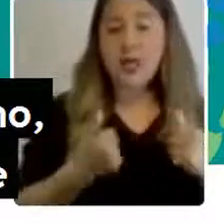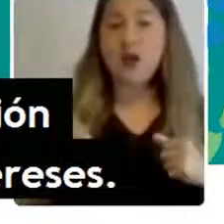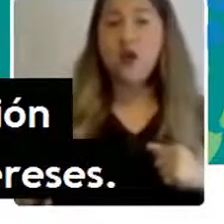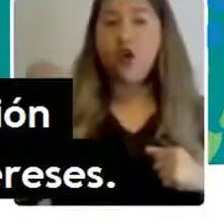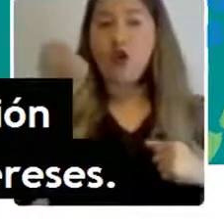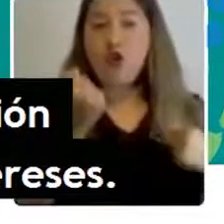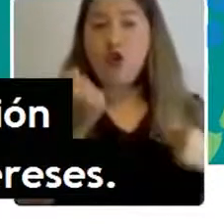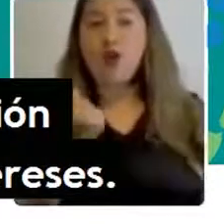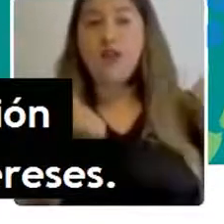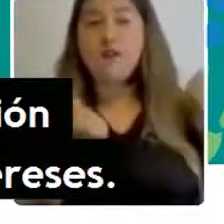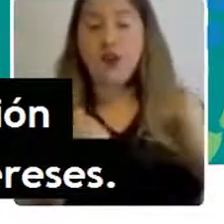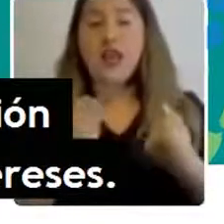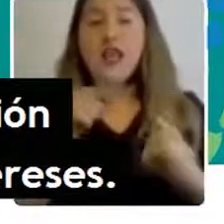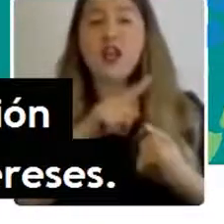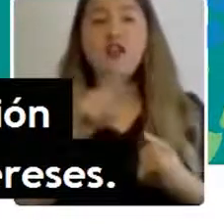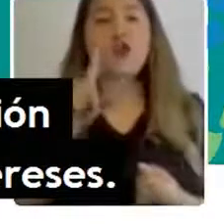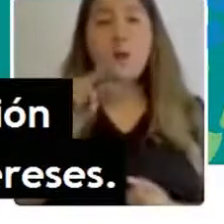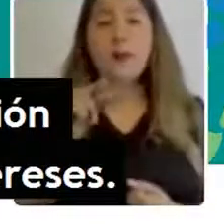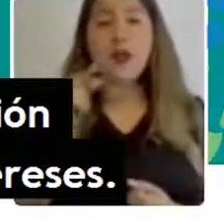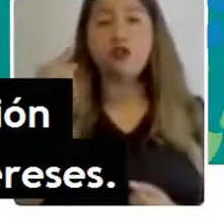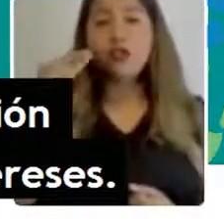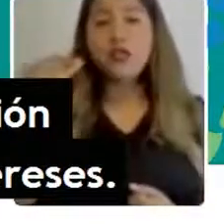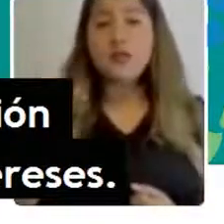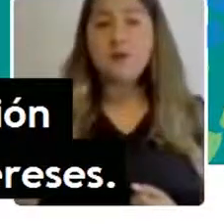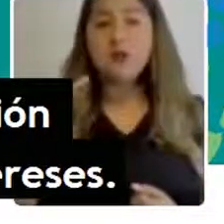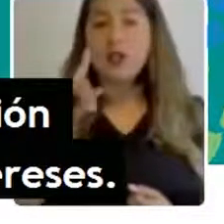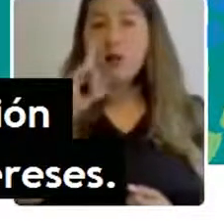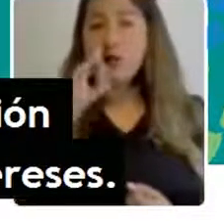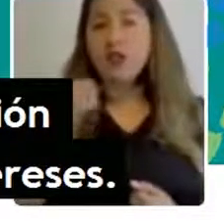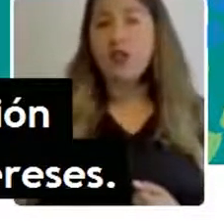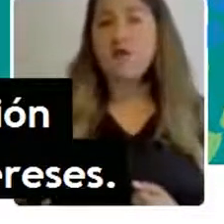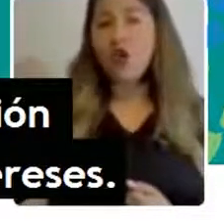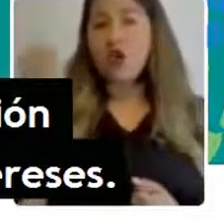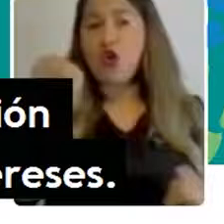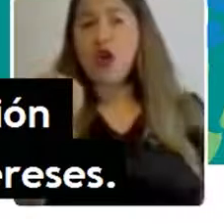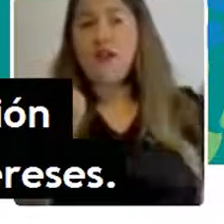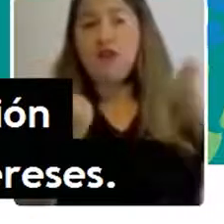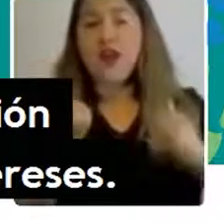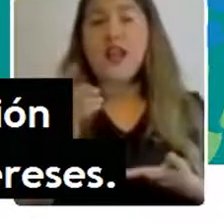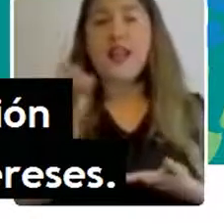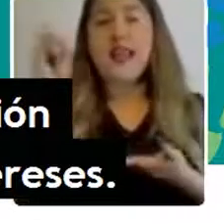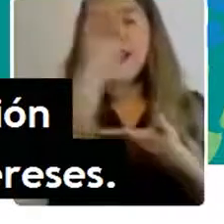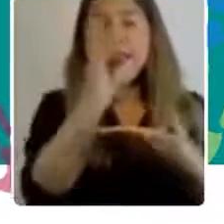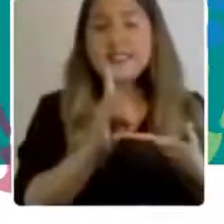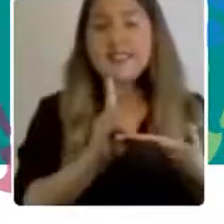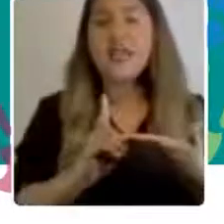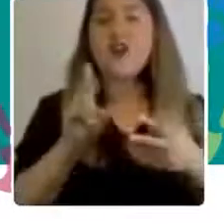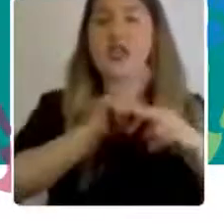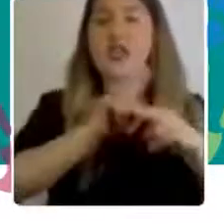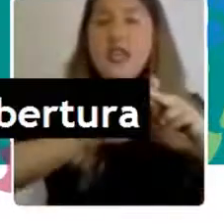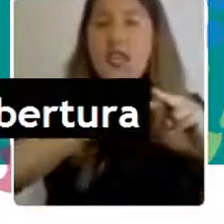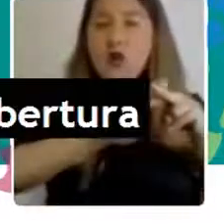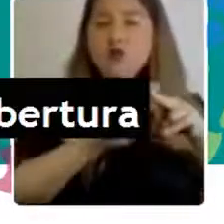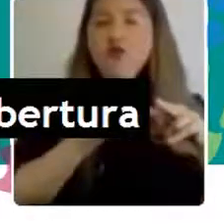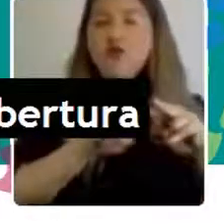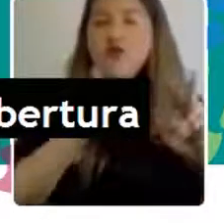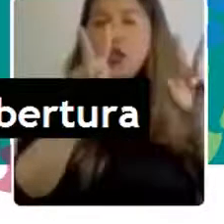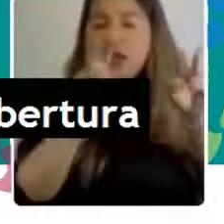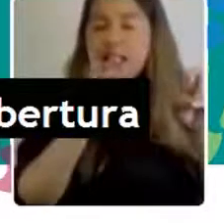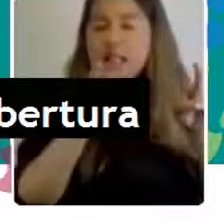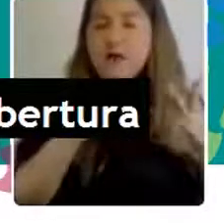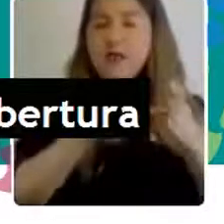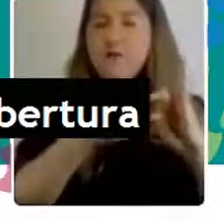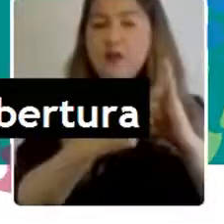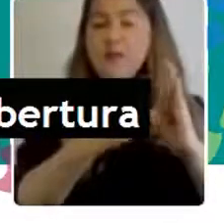importante, que es colaborar en el diseño y ejecución de manejo de planes de manejo de conflictos de interés. En Chile